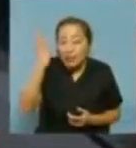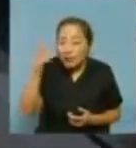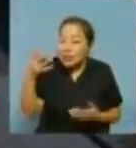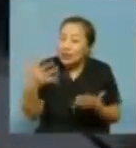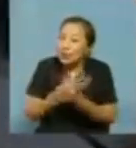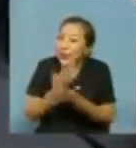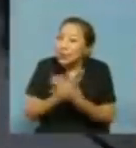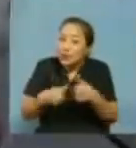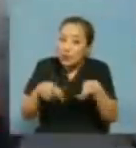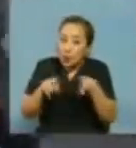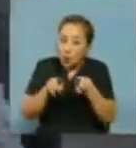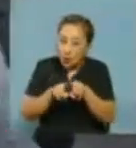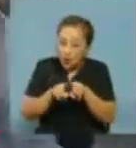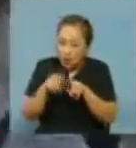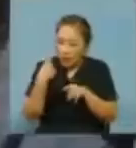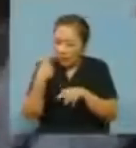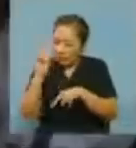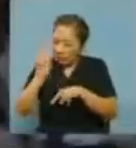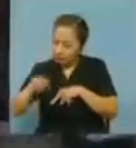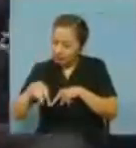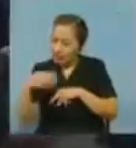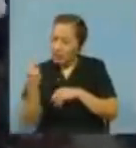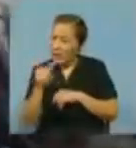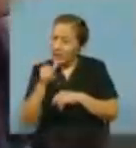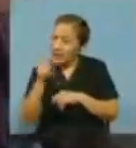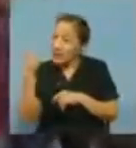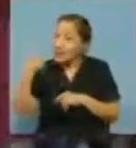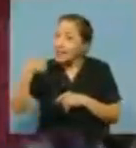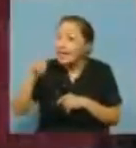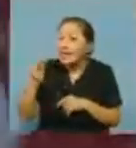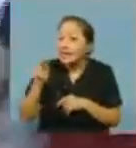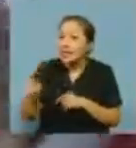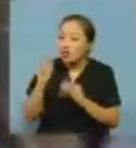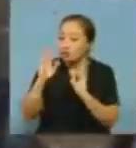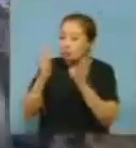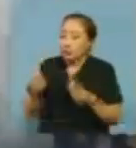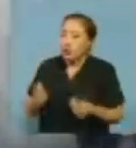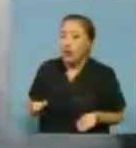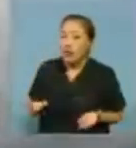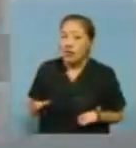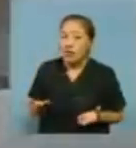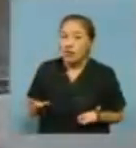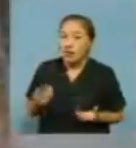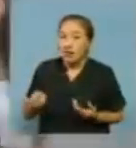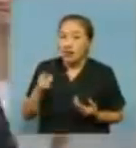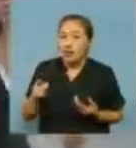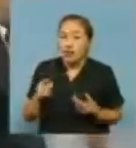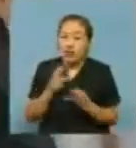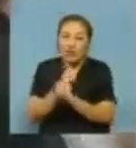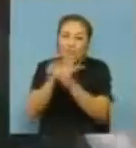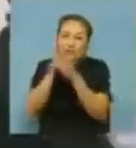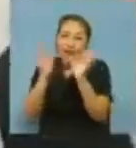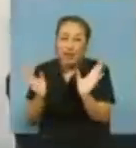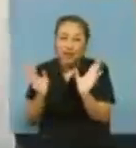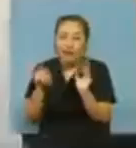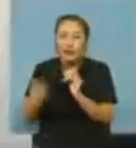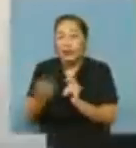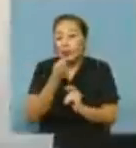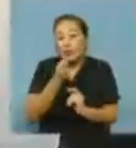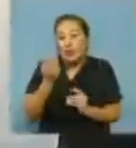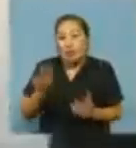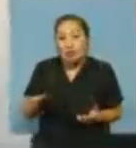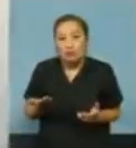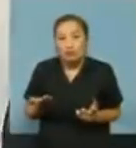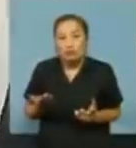pasando una situación similar o detecten algún signo en sus hijos que les llame la atención. Estos signos son muy claros. Por